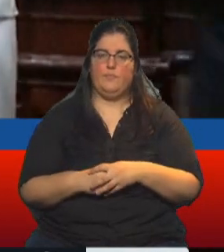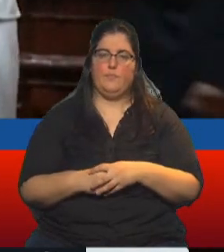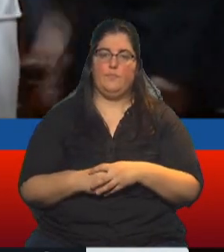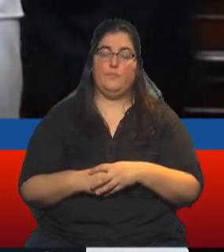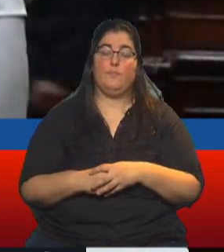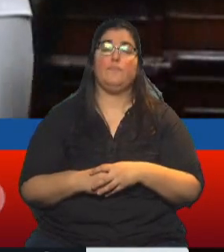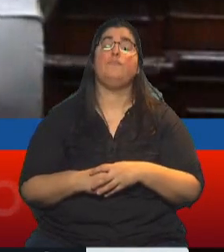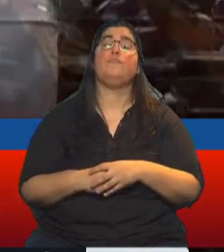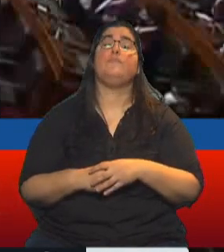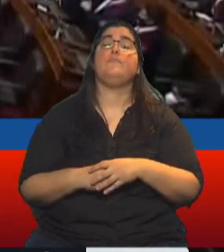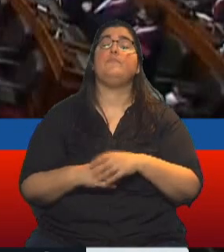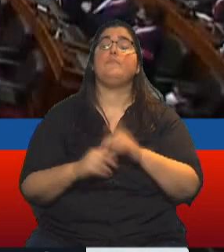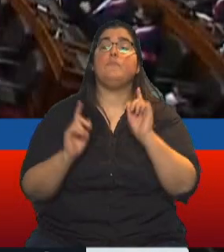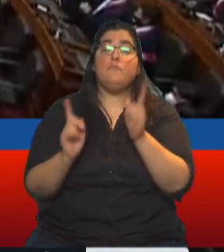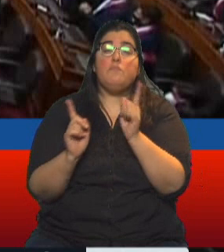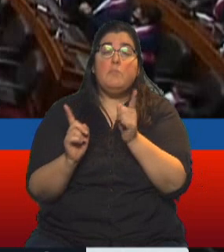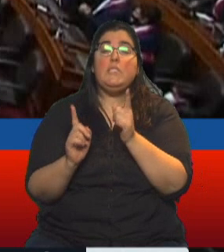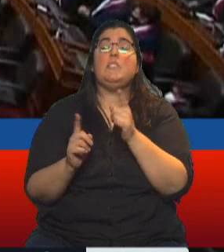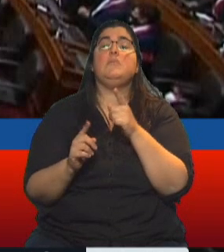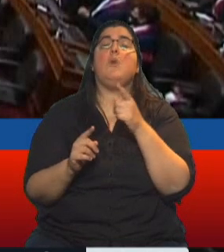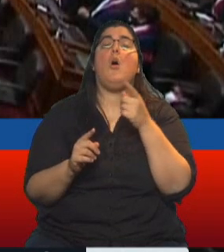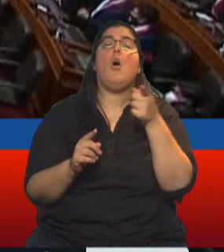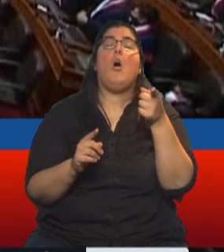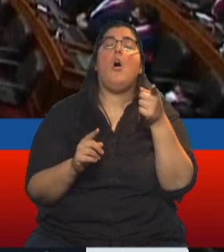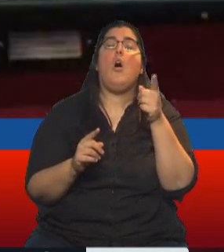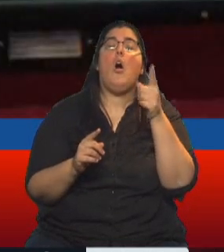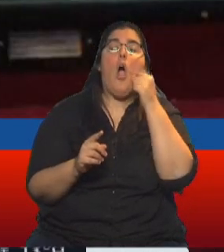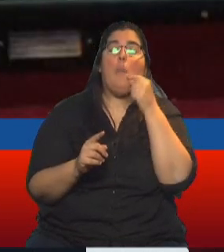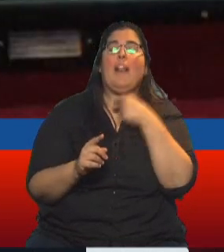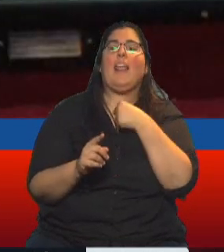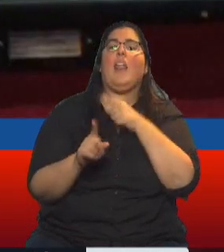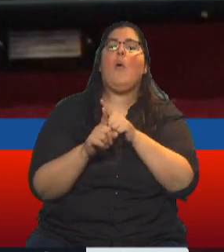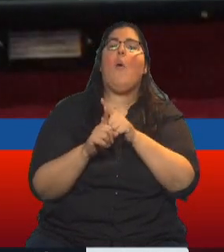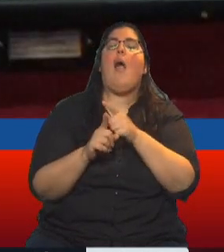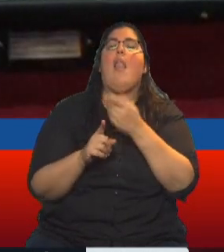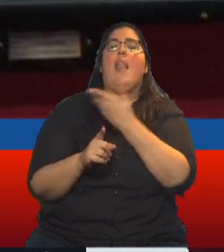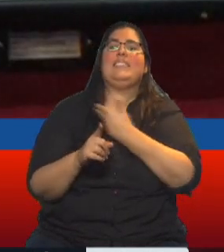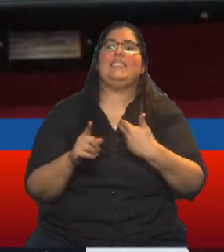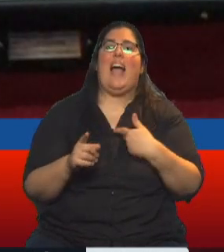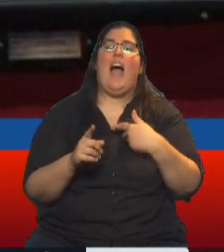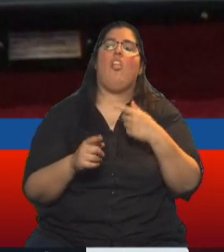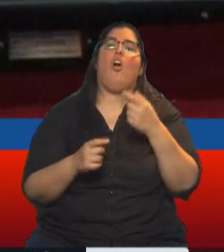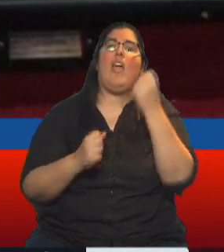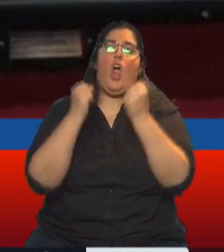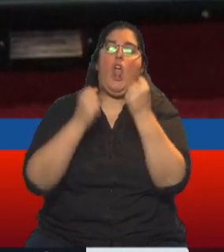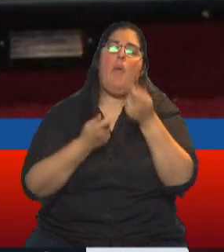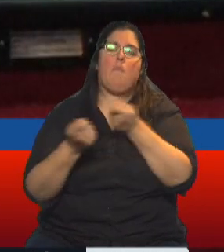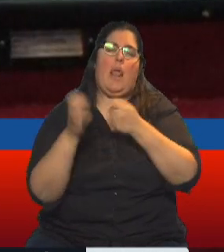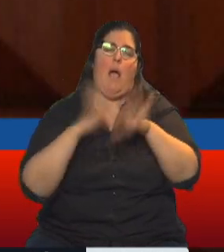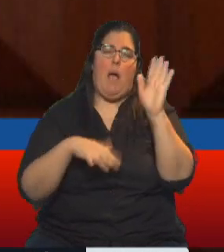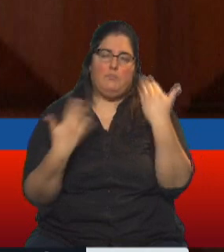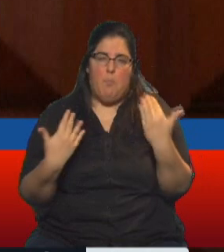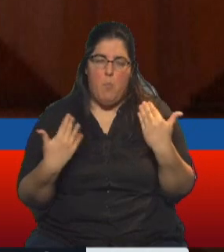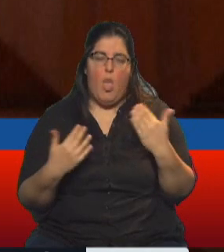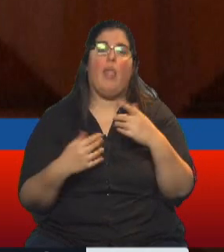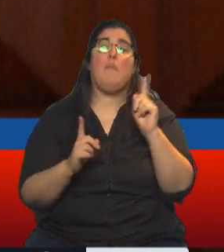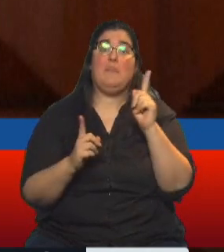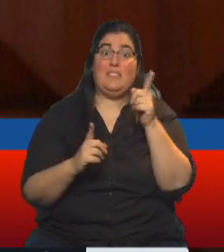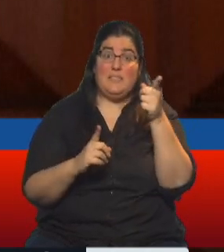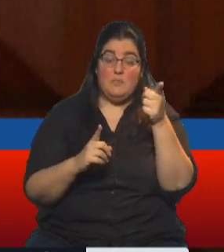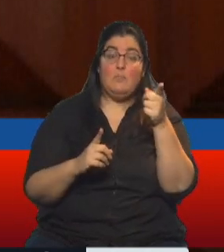Con el objetivo de otorgarle al Estado un mayor rol en el manejo de la economía y modificar la estructura social peruana, el ahora jefe de